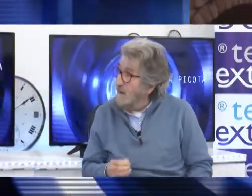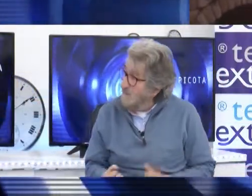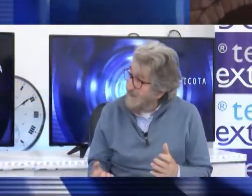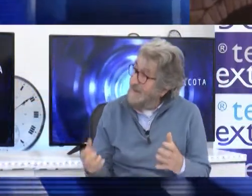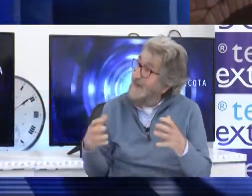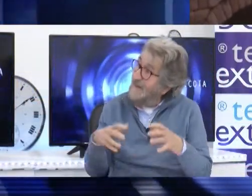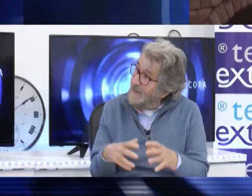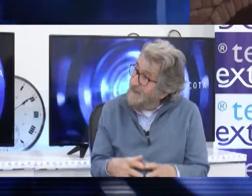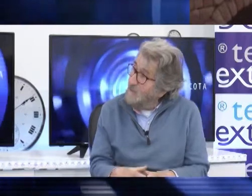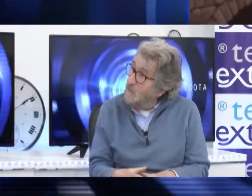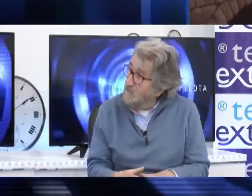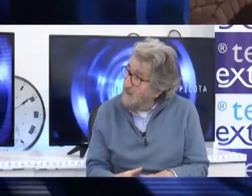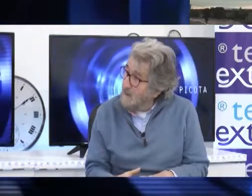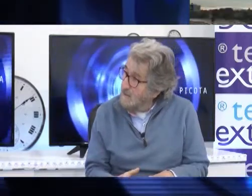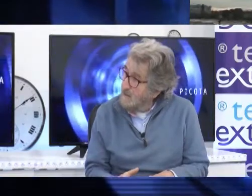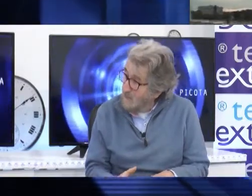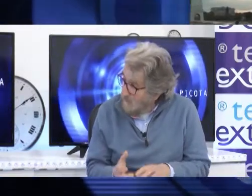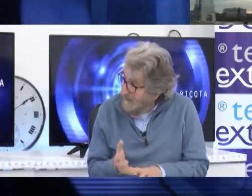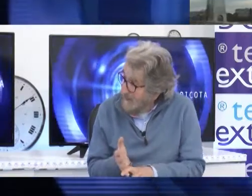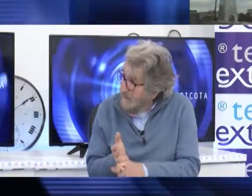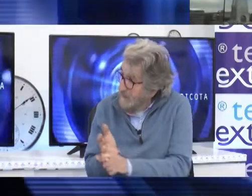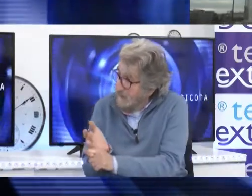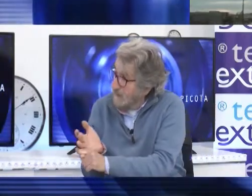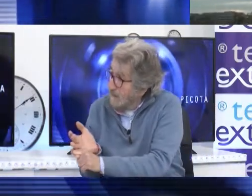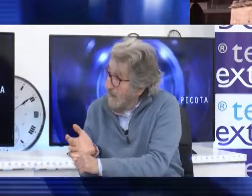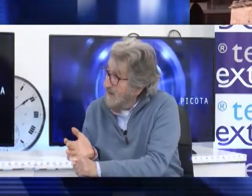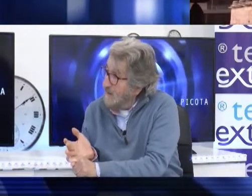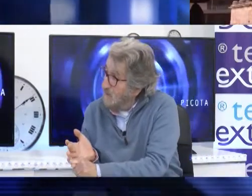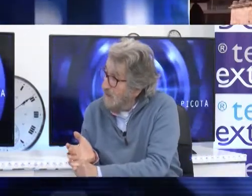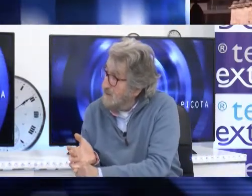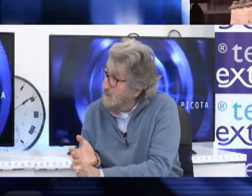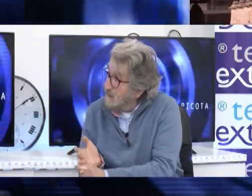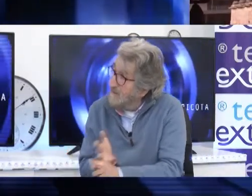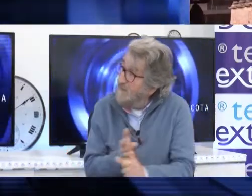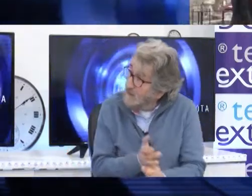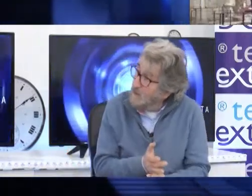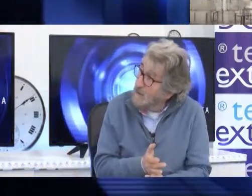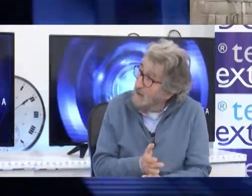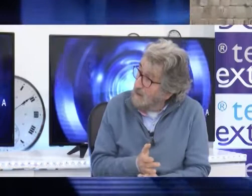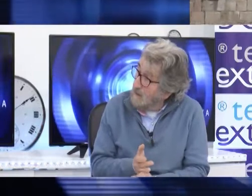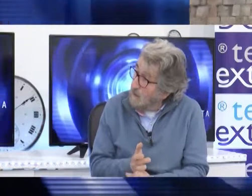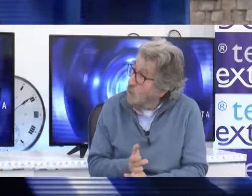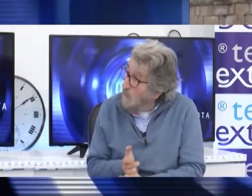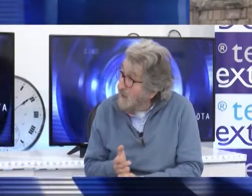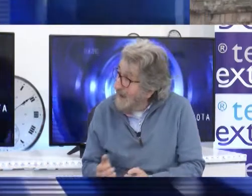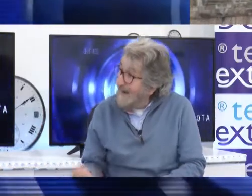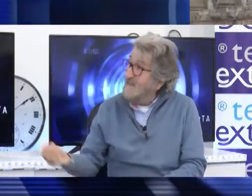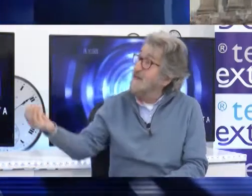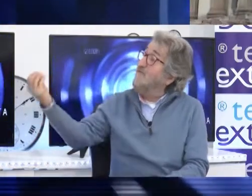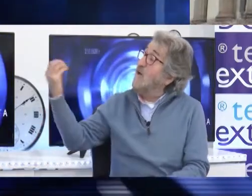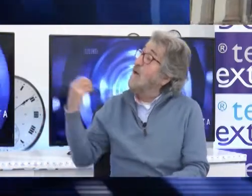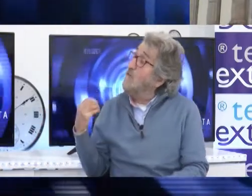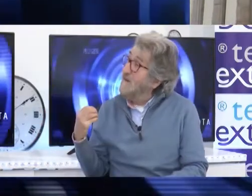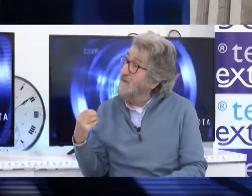problema. Mérida debe tomar conciencia, pero Mérida, las administraciones, la administración autonómica a la que